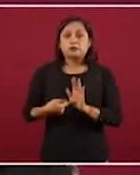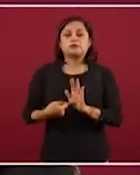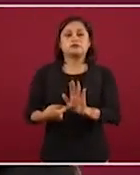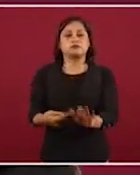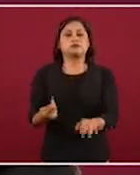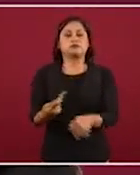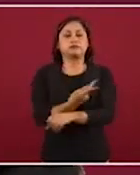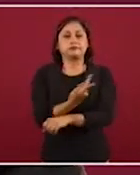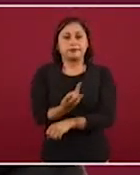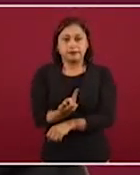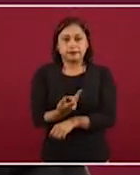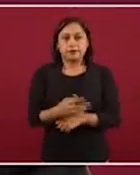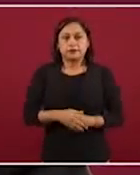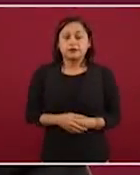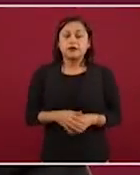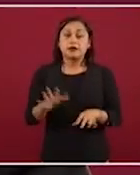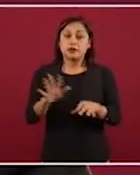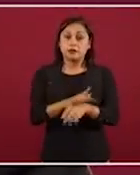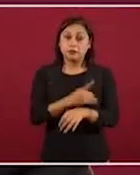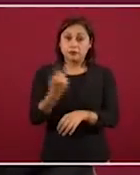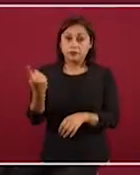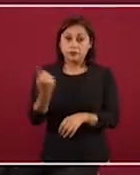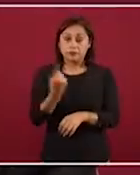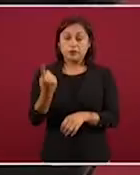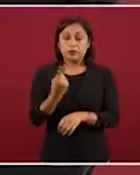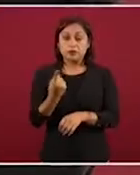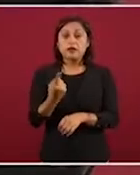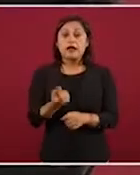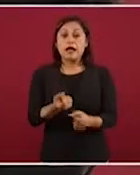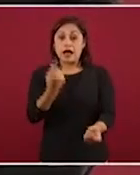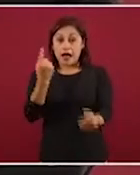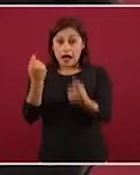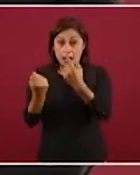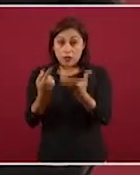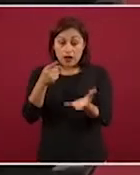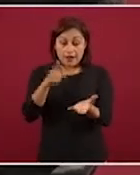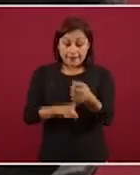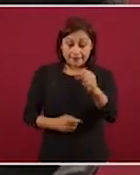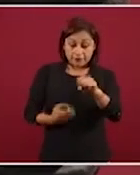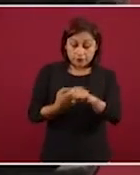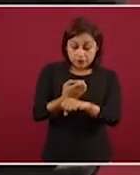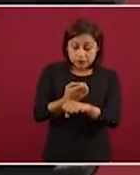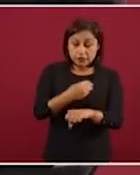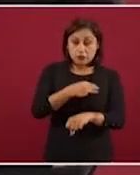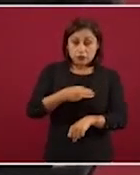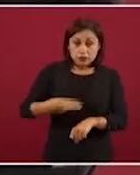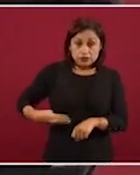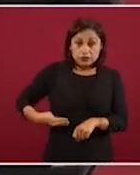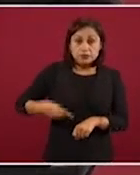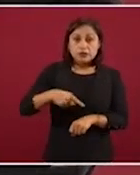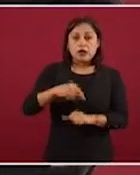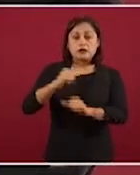porque hay autoridades locales que se aplican,